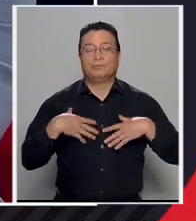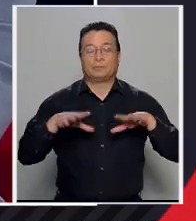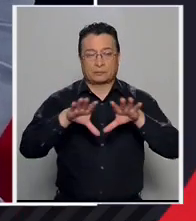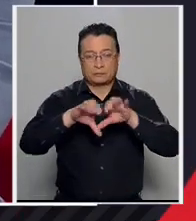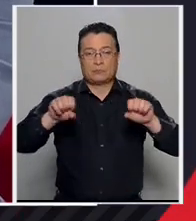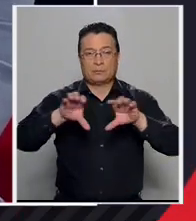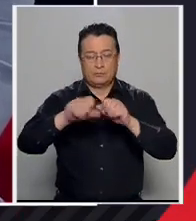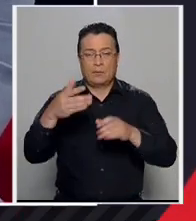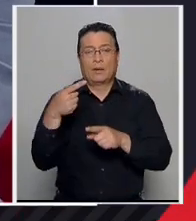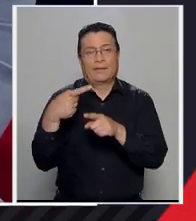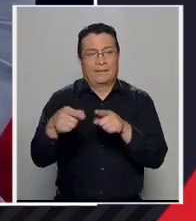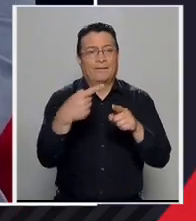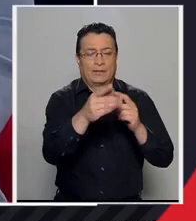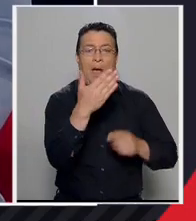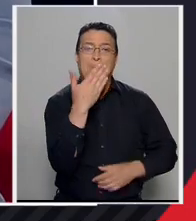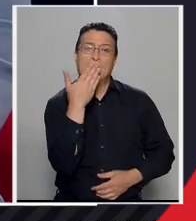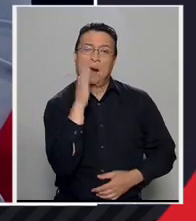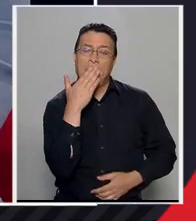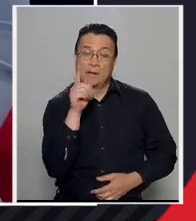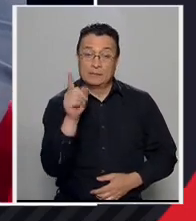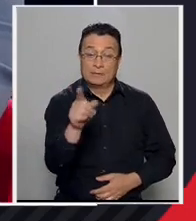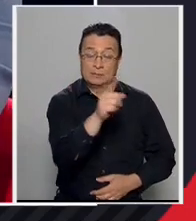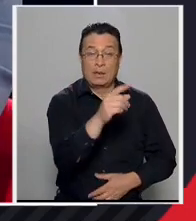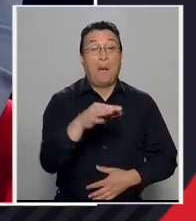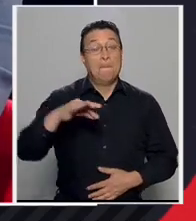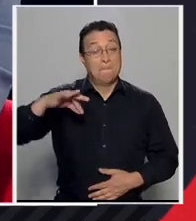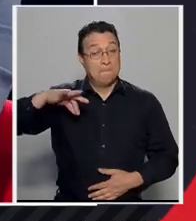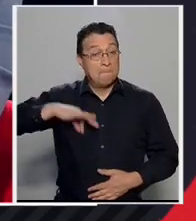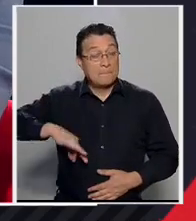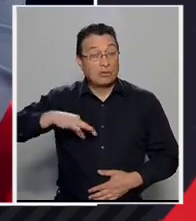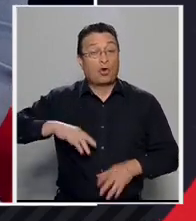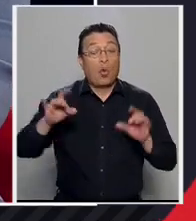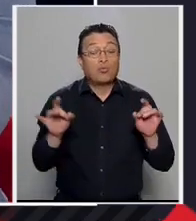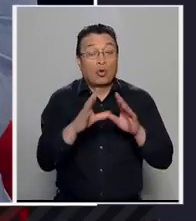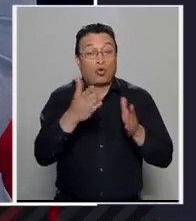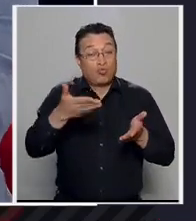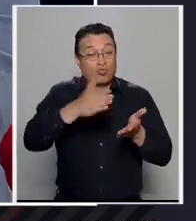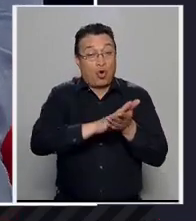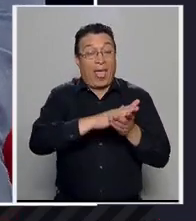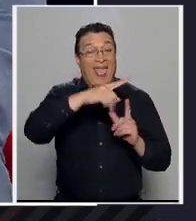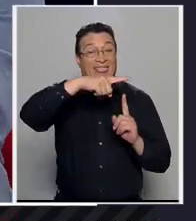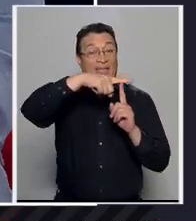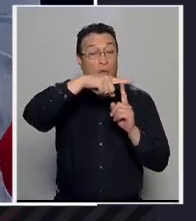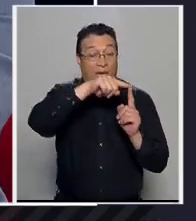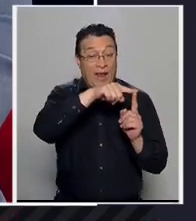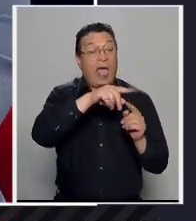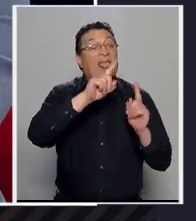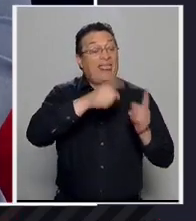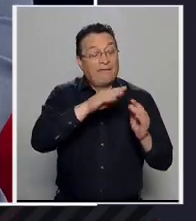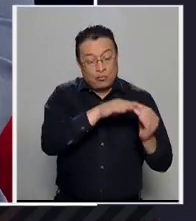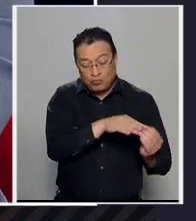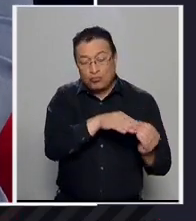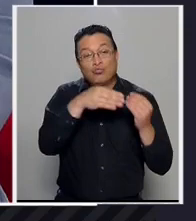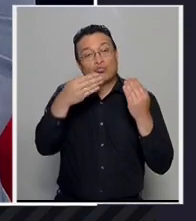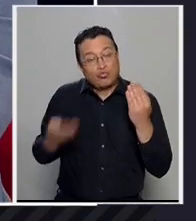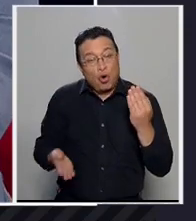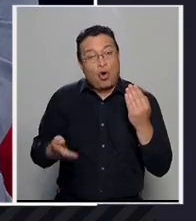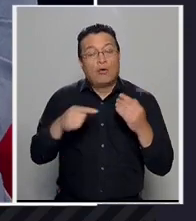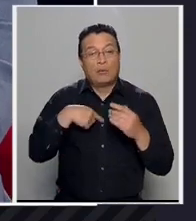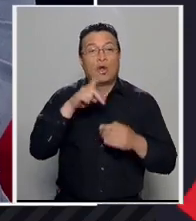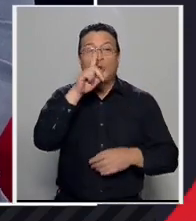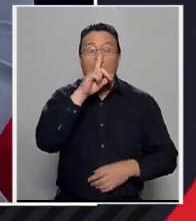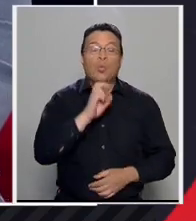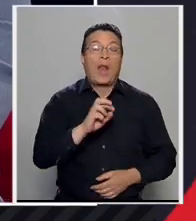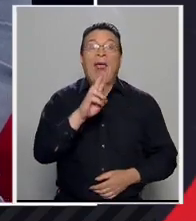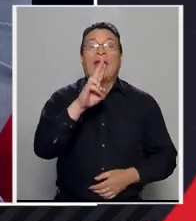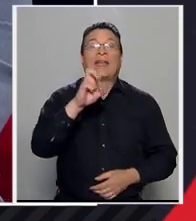diferentes especialistas es que la pensión en caso de muerte del titular tiene que ser heredable en la modalidad actual de renta vitalicia y por